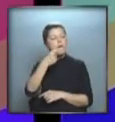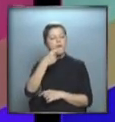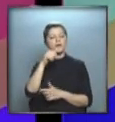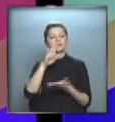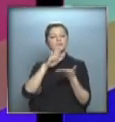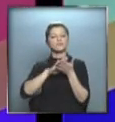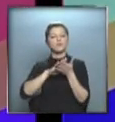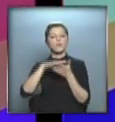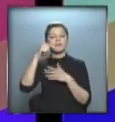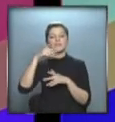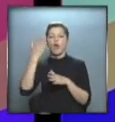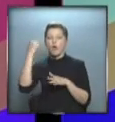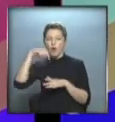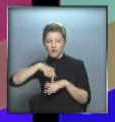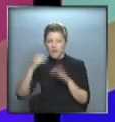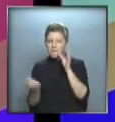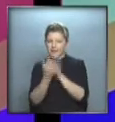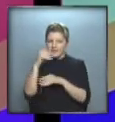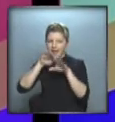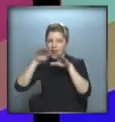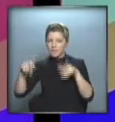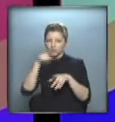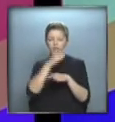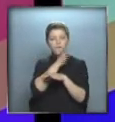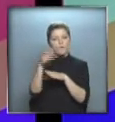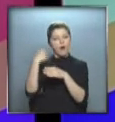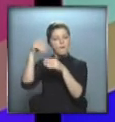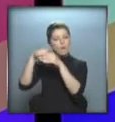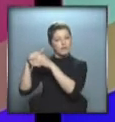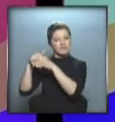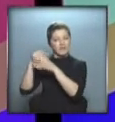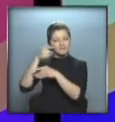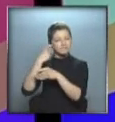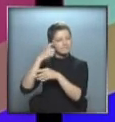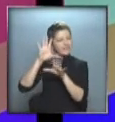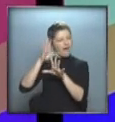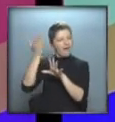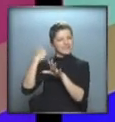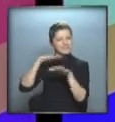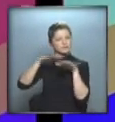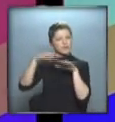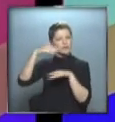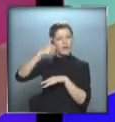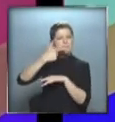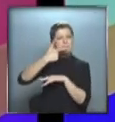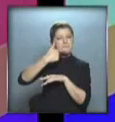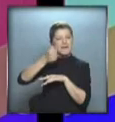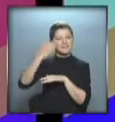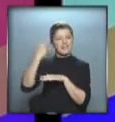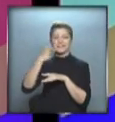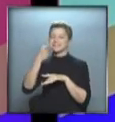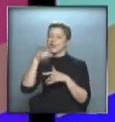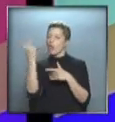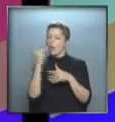el oso, el amague que le hizo hoy a la mañana el fiscal, le hizo recordar a quien le hizo Sergio Massa, quien desconoció la alianza que habían hecho con ustedes en la provincia de Buenos